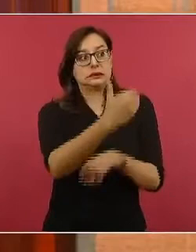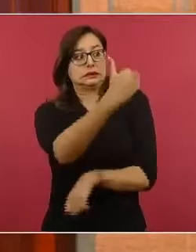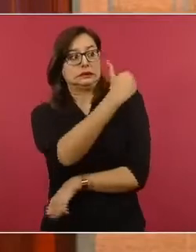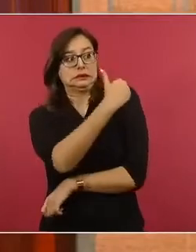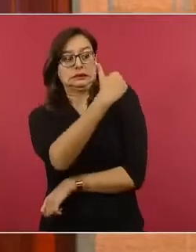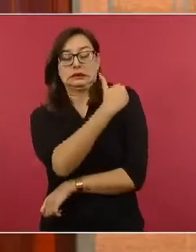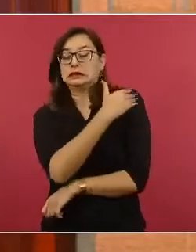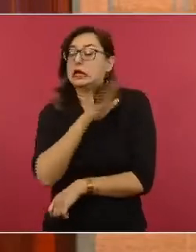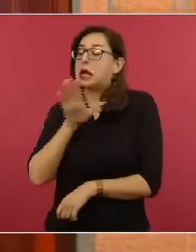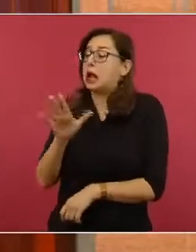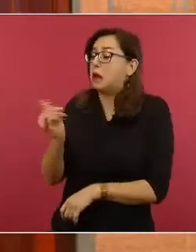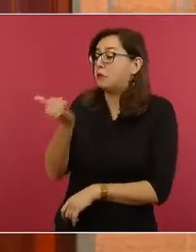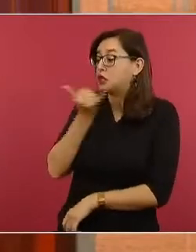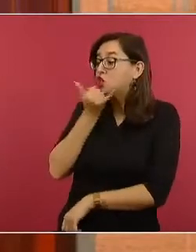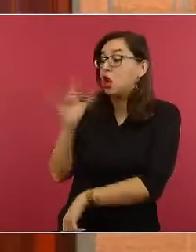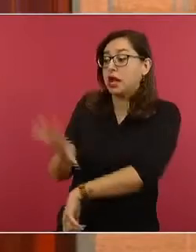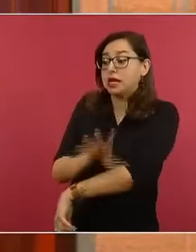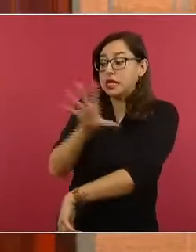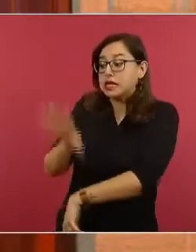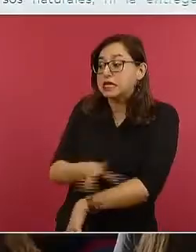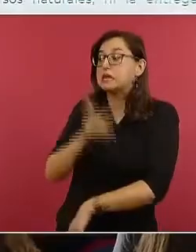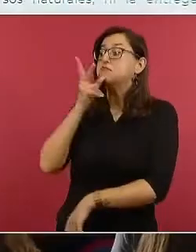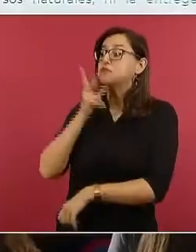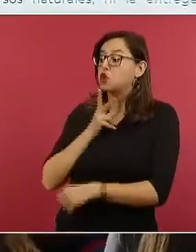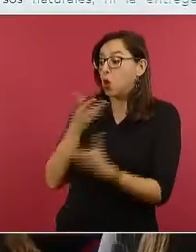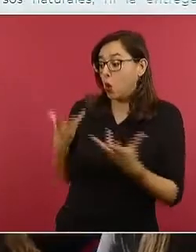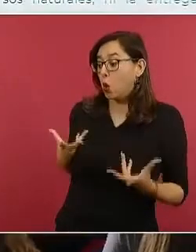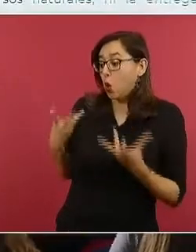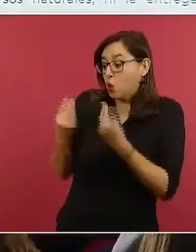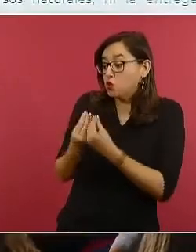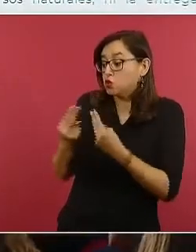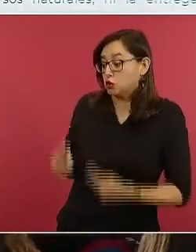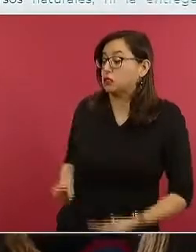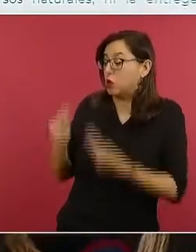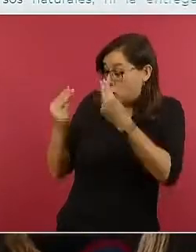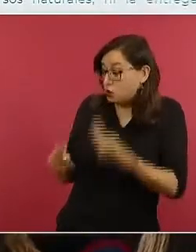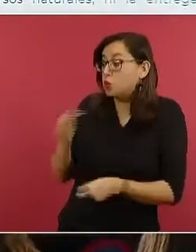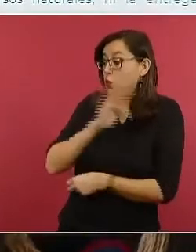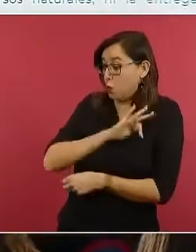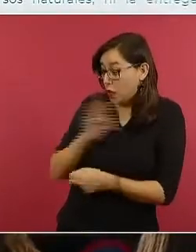al negocio de los energéticos o a la electricidad,